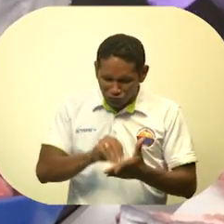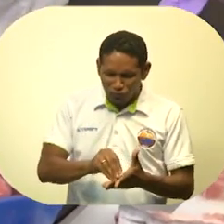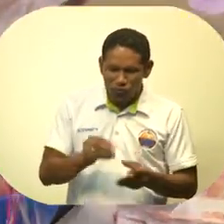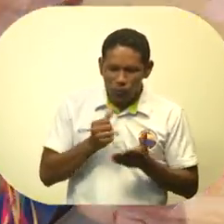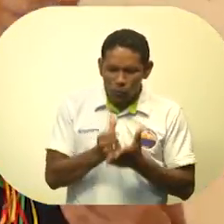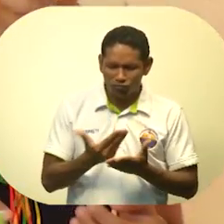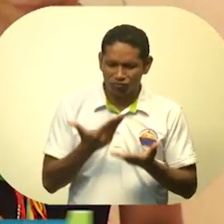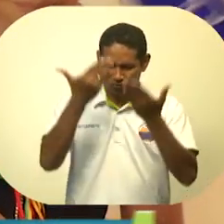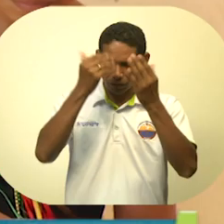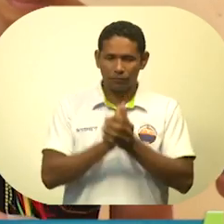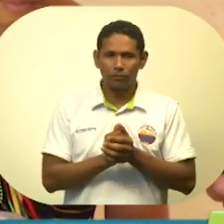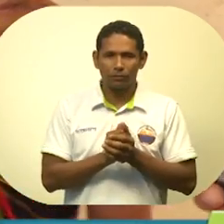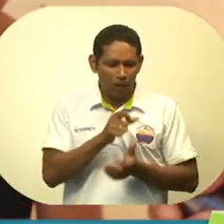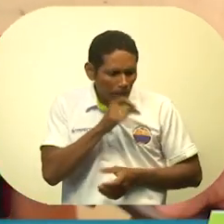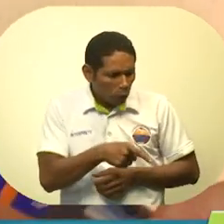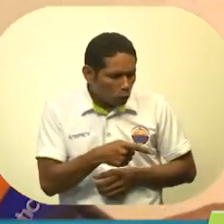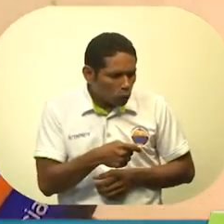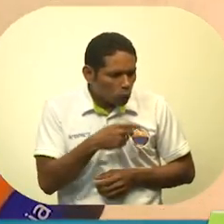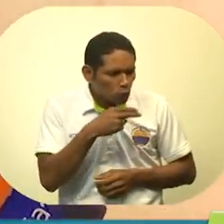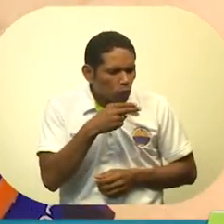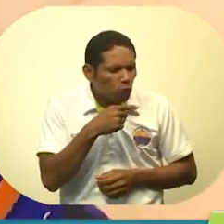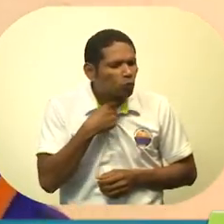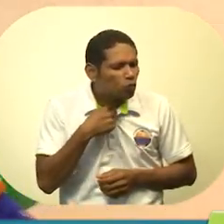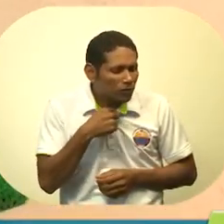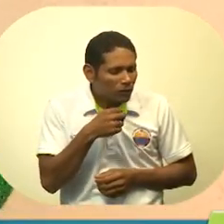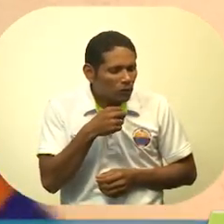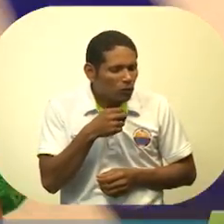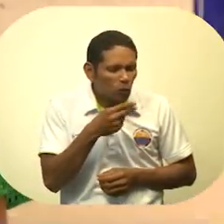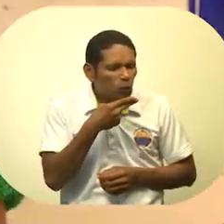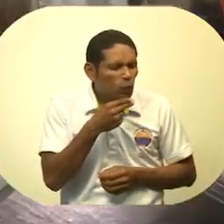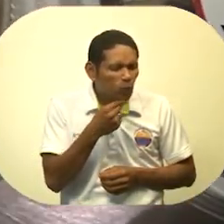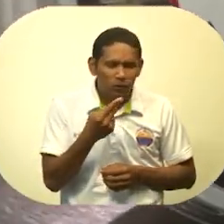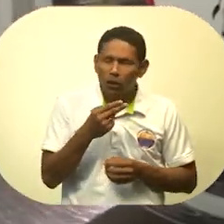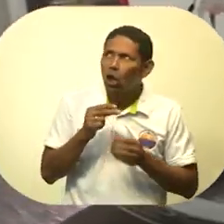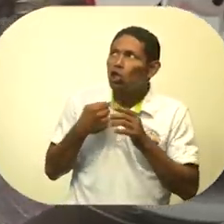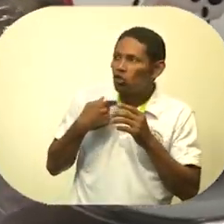niños. ¿Qué les pareció el dulce? Rico.